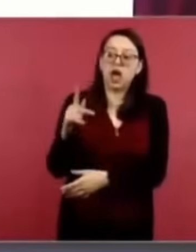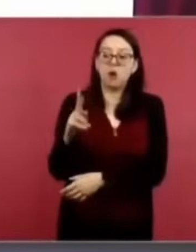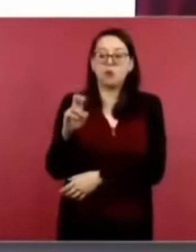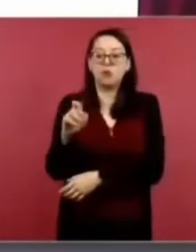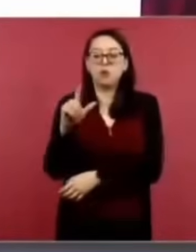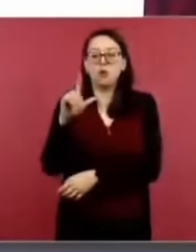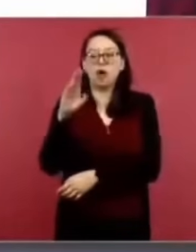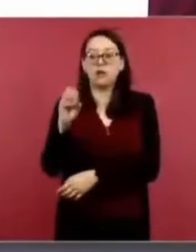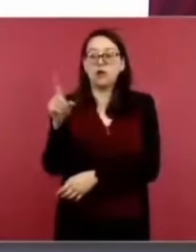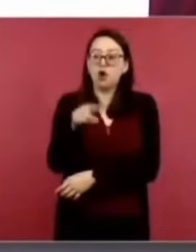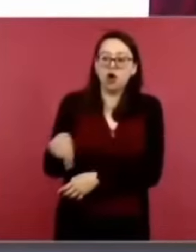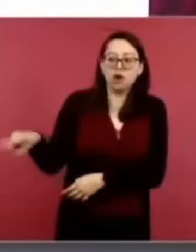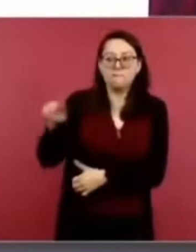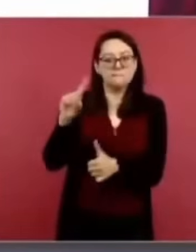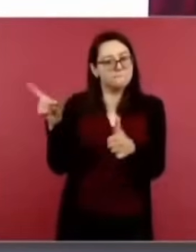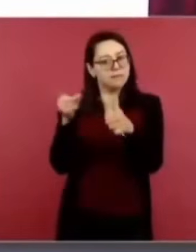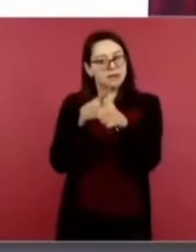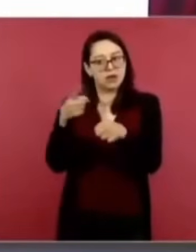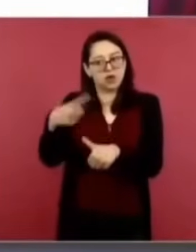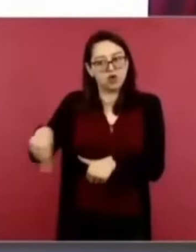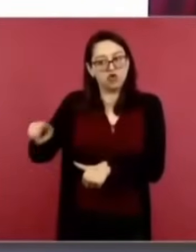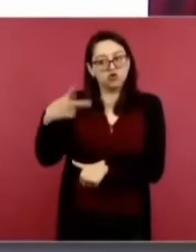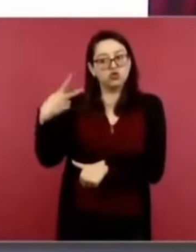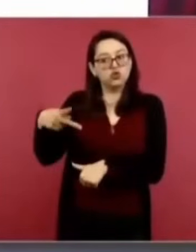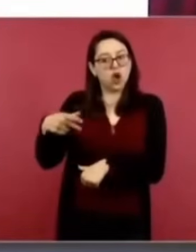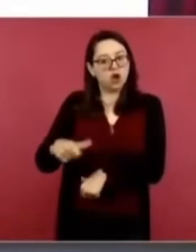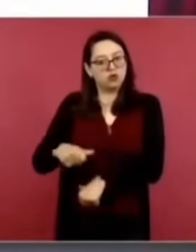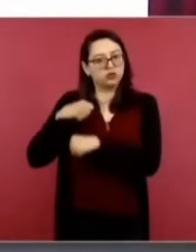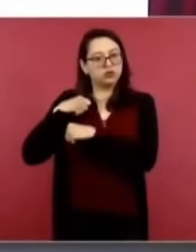soberanía, el poder.